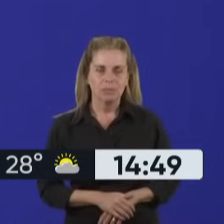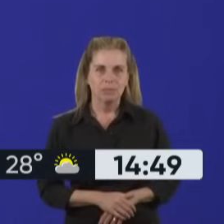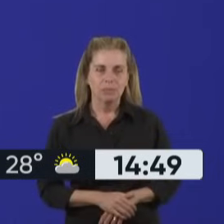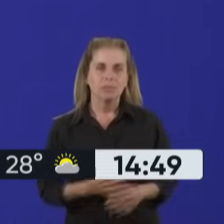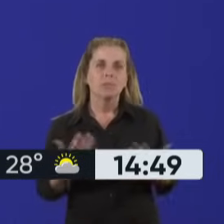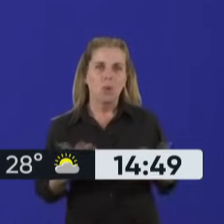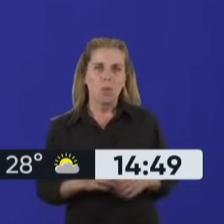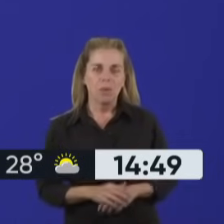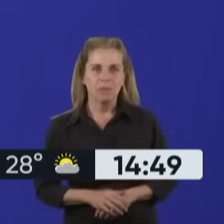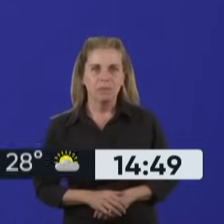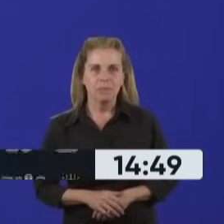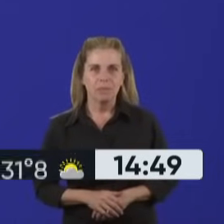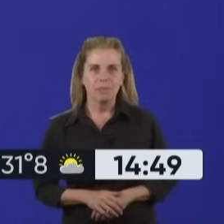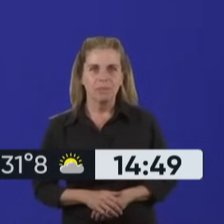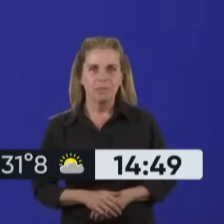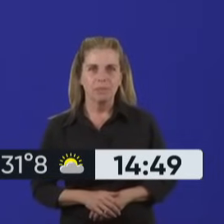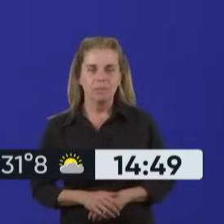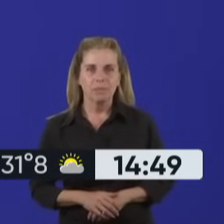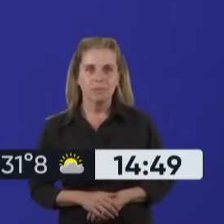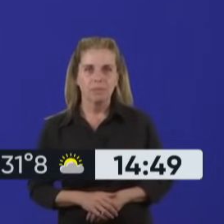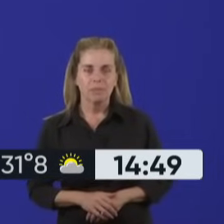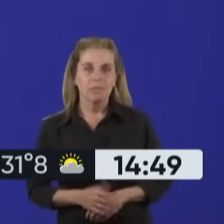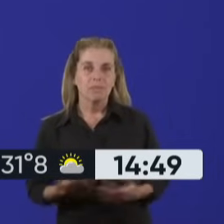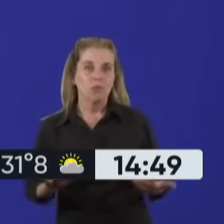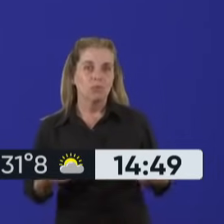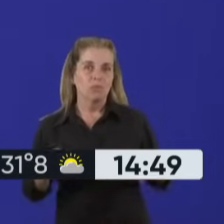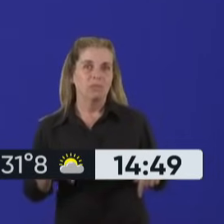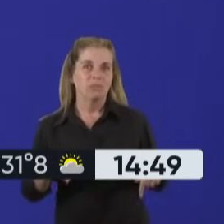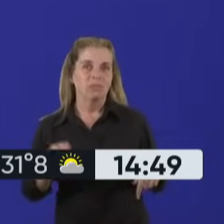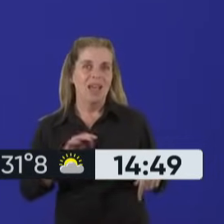Obviamente que en un año electoral,